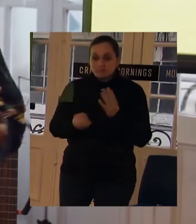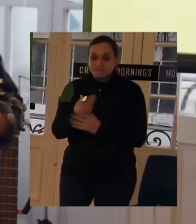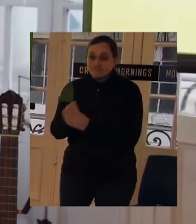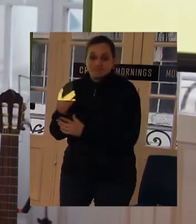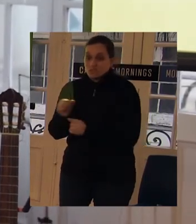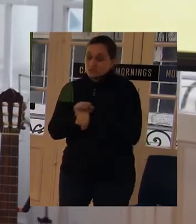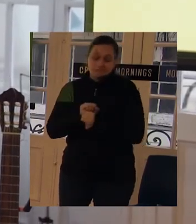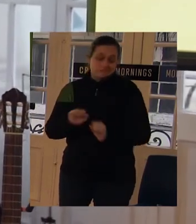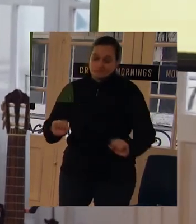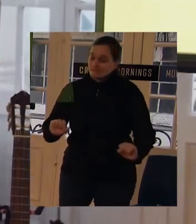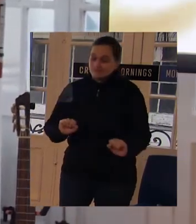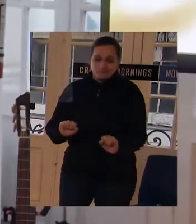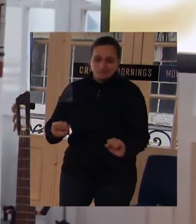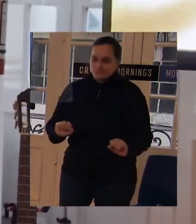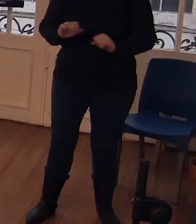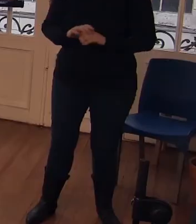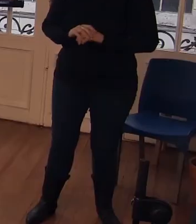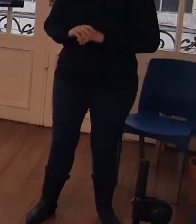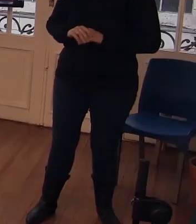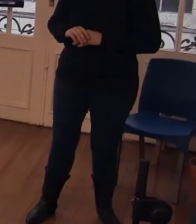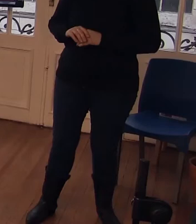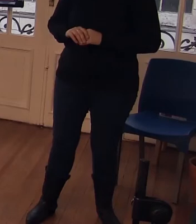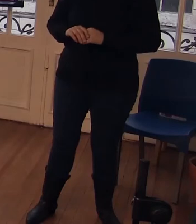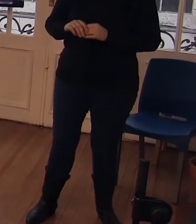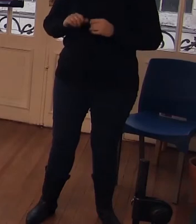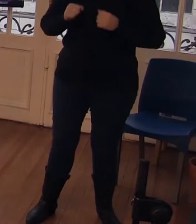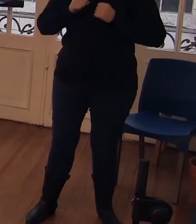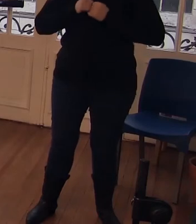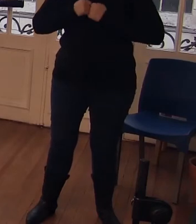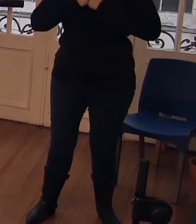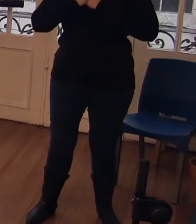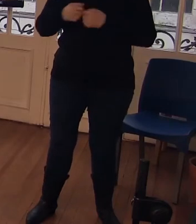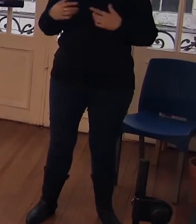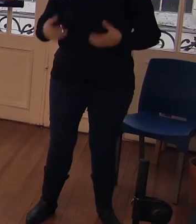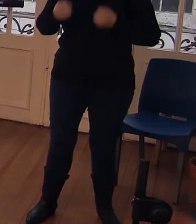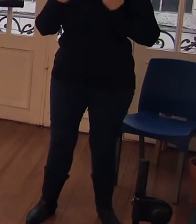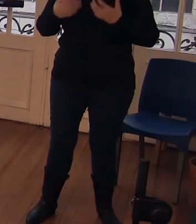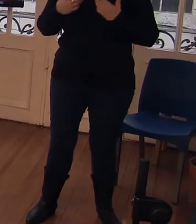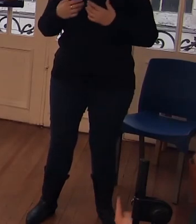otro. Y cuando lo logras, es hermoso.